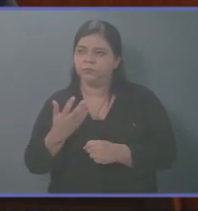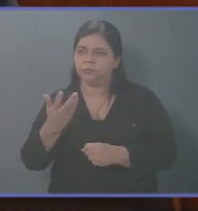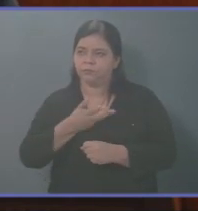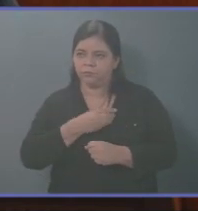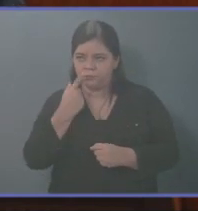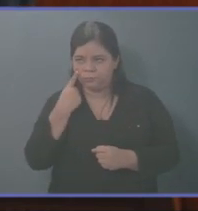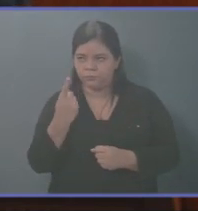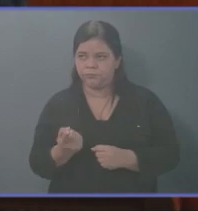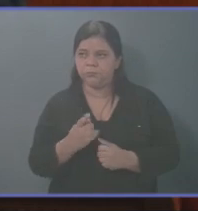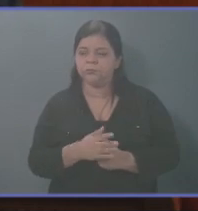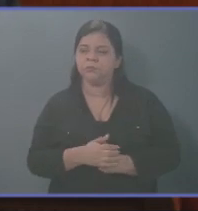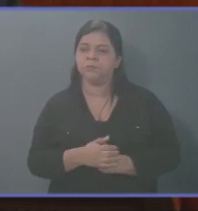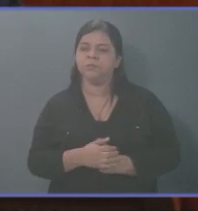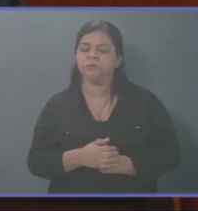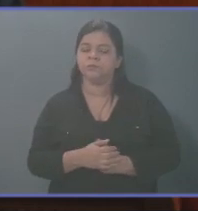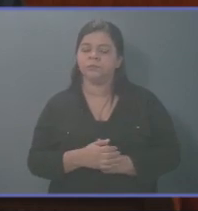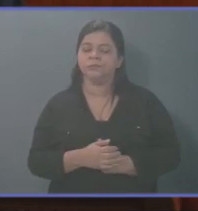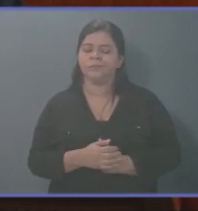que